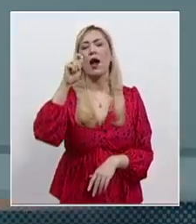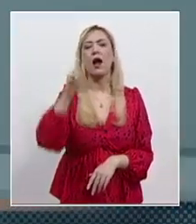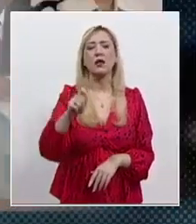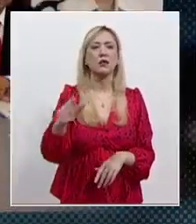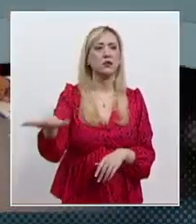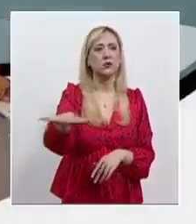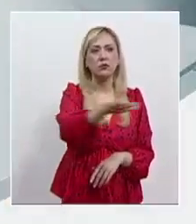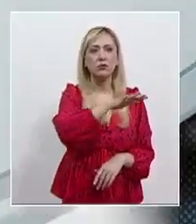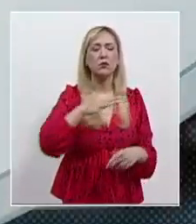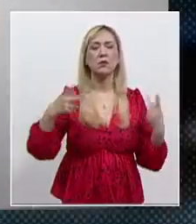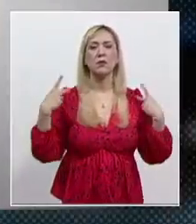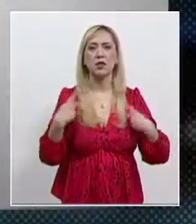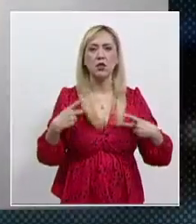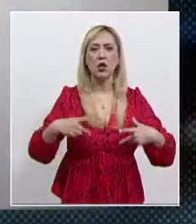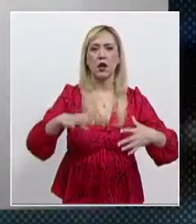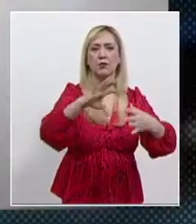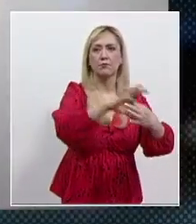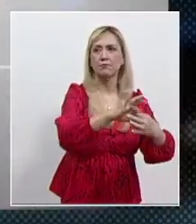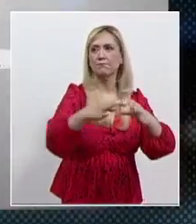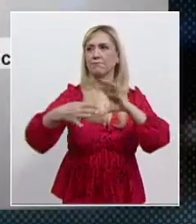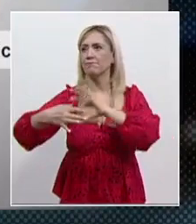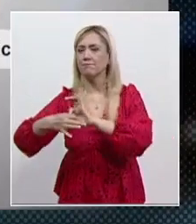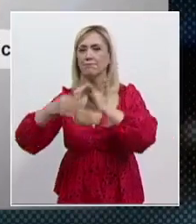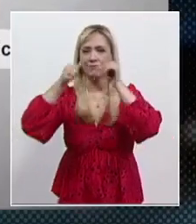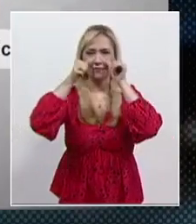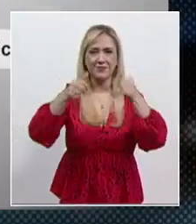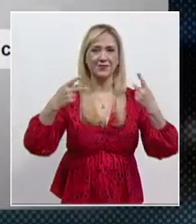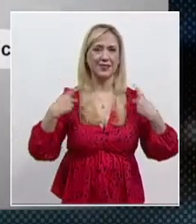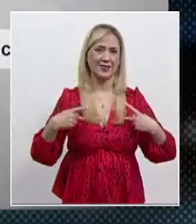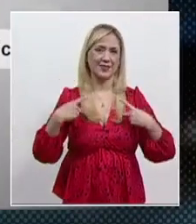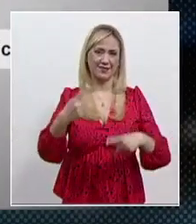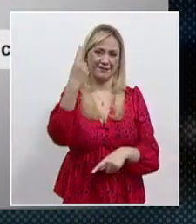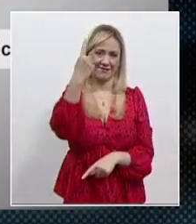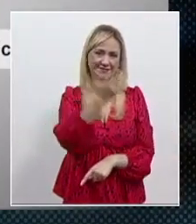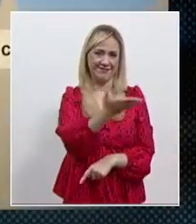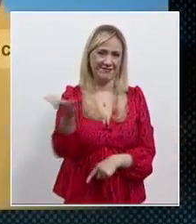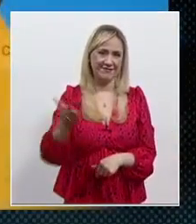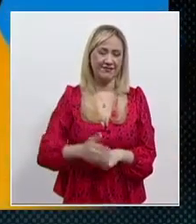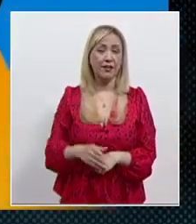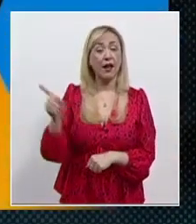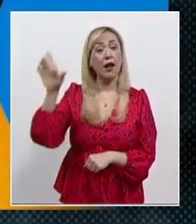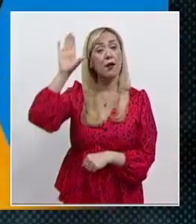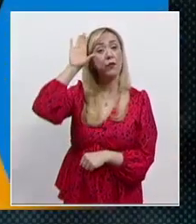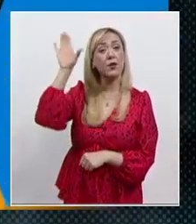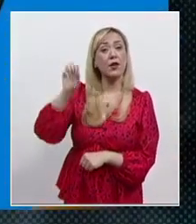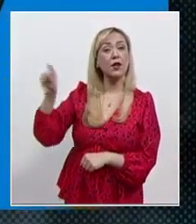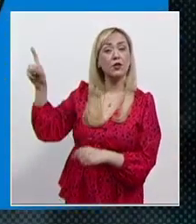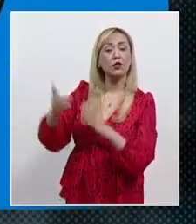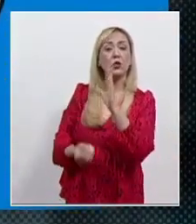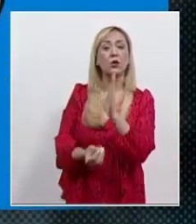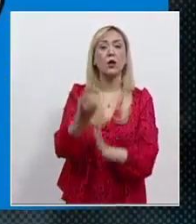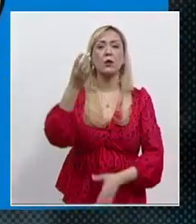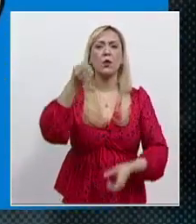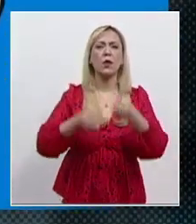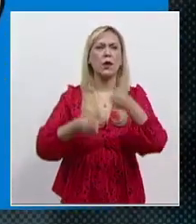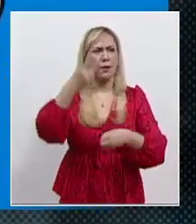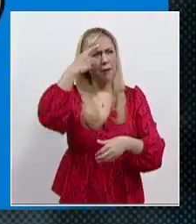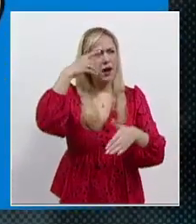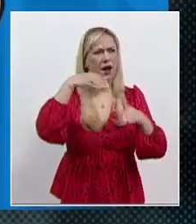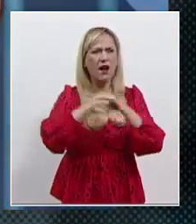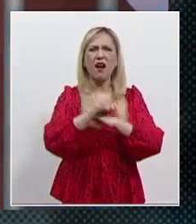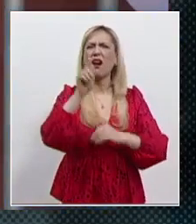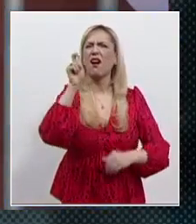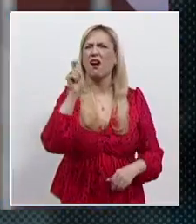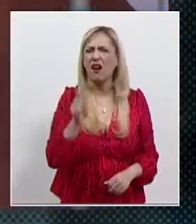ciudadanía. El Poder Judicial de Morelos pone a disposición los servicios del Tribunal de Justicia Terapéutica, que